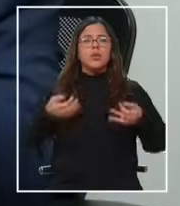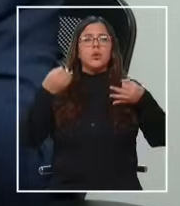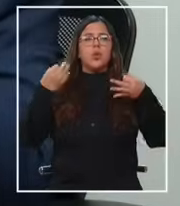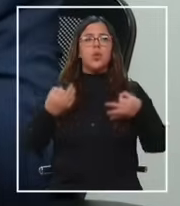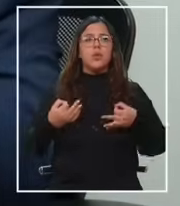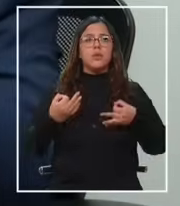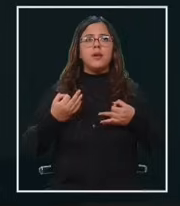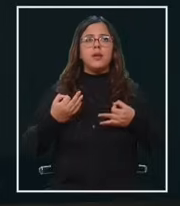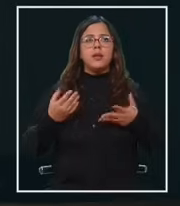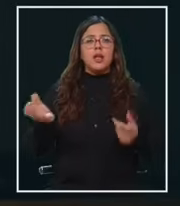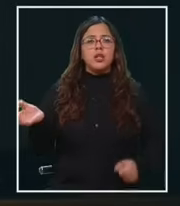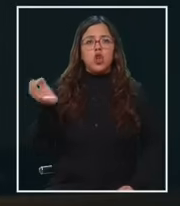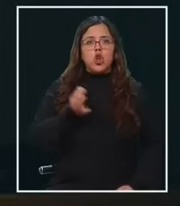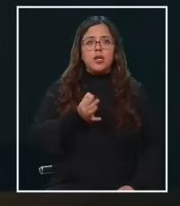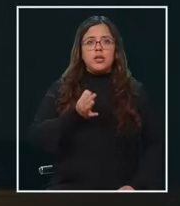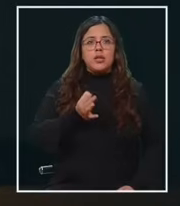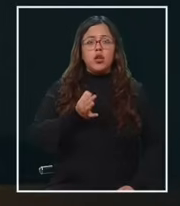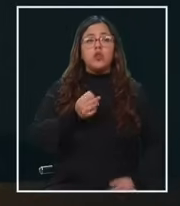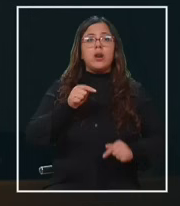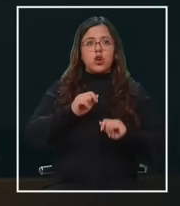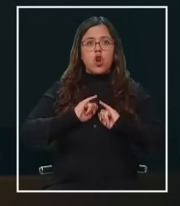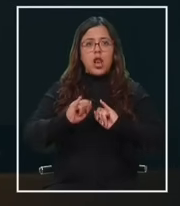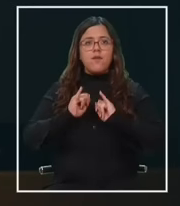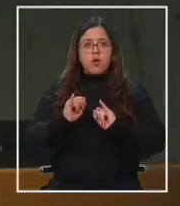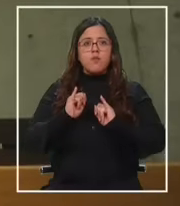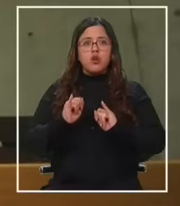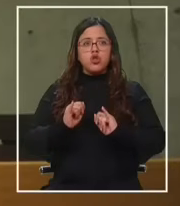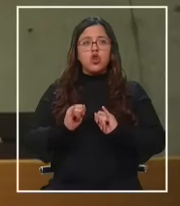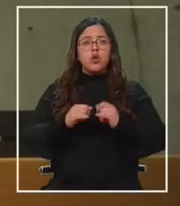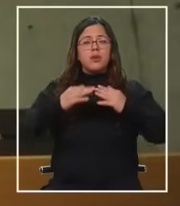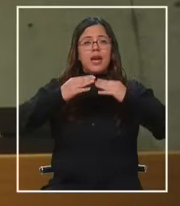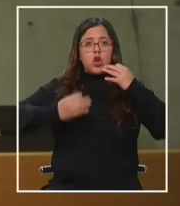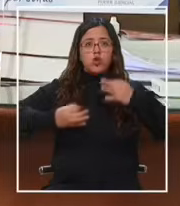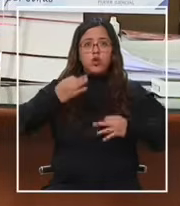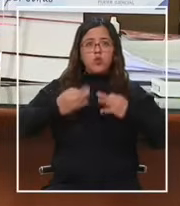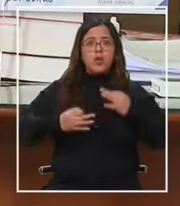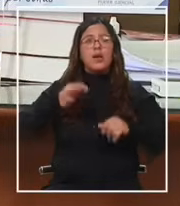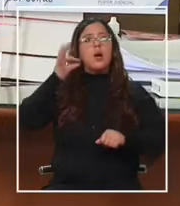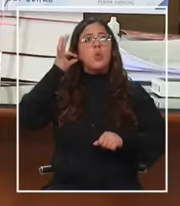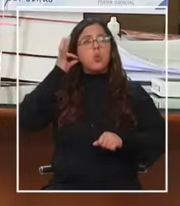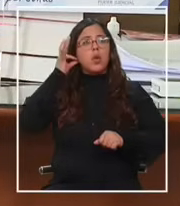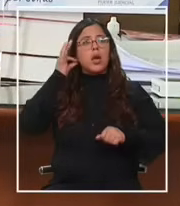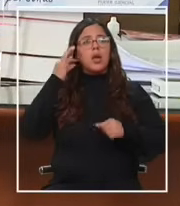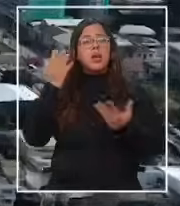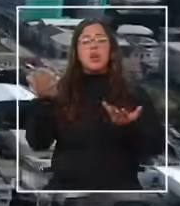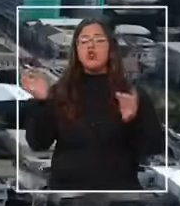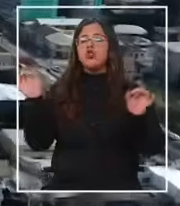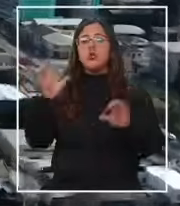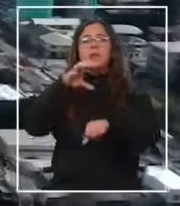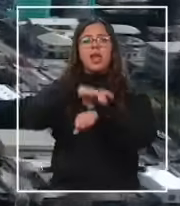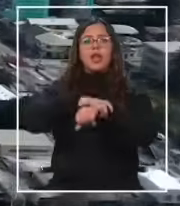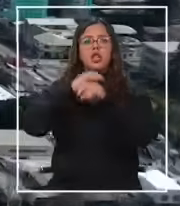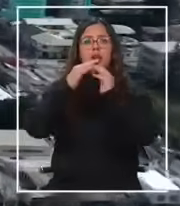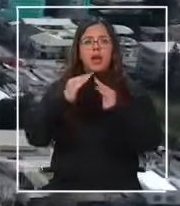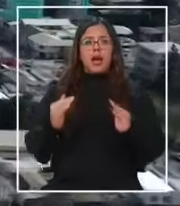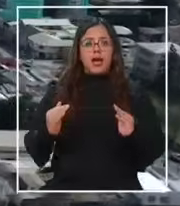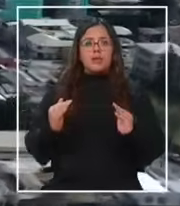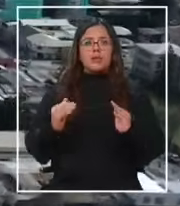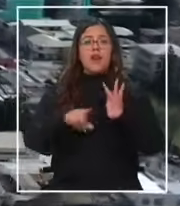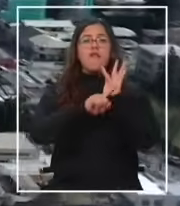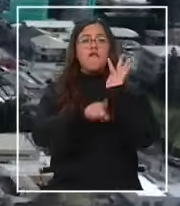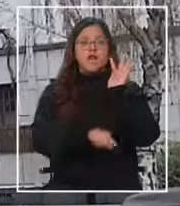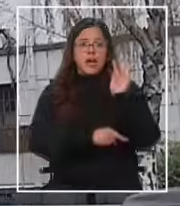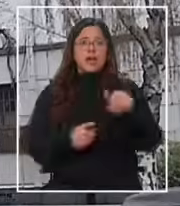la confesión. Pese a los detalles que se exponen en el tribunal, la jueza lo deja con arresto domiciliario. La